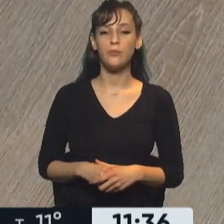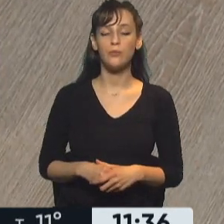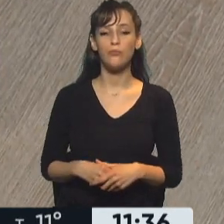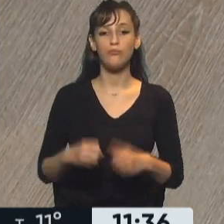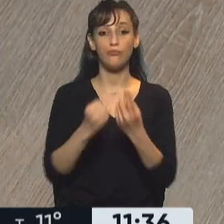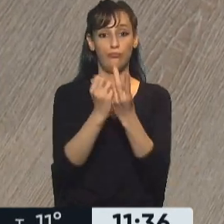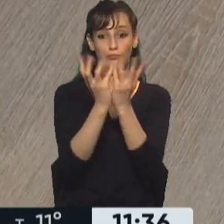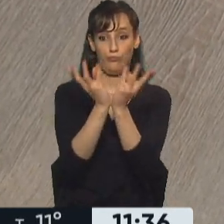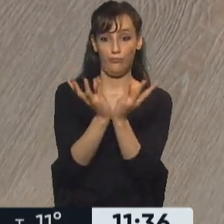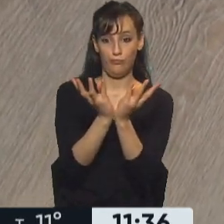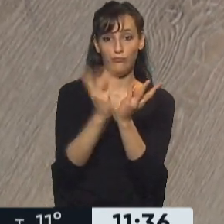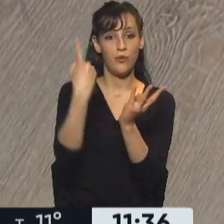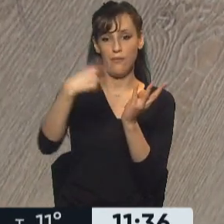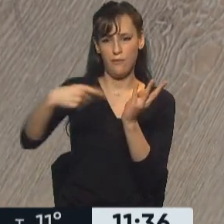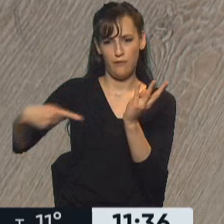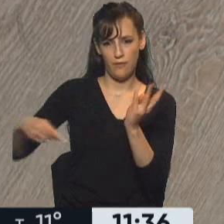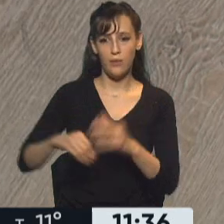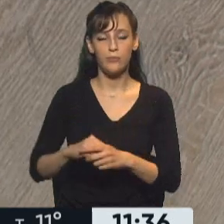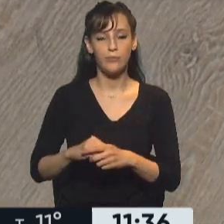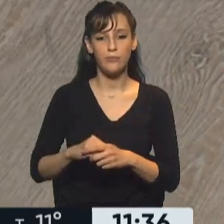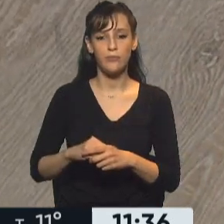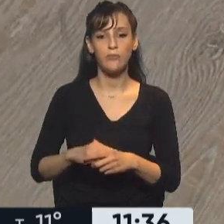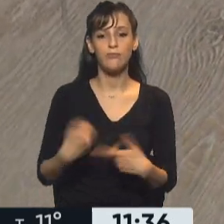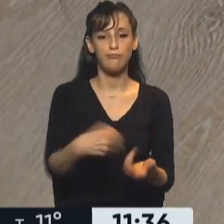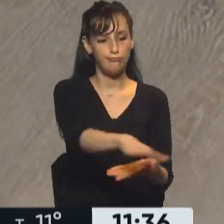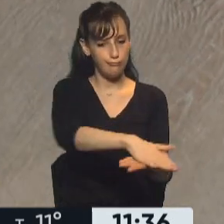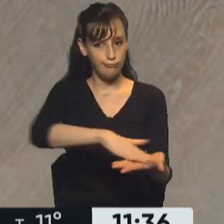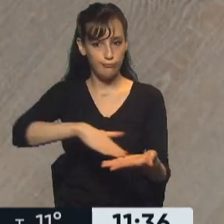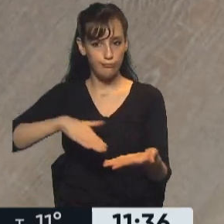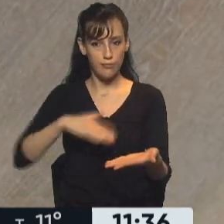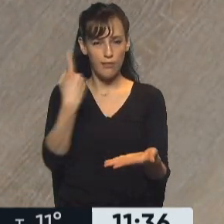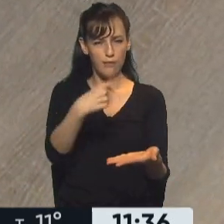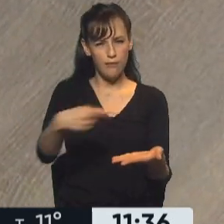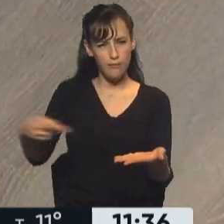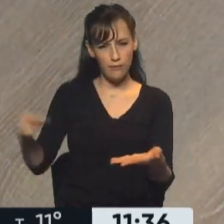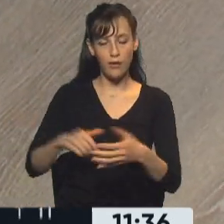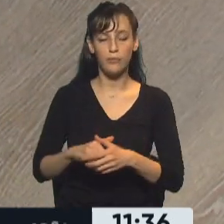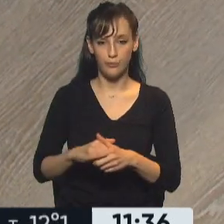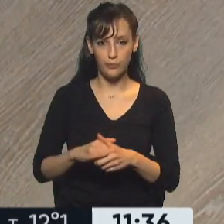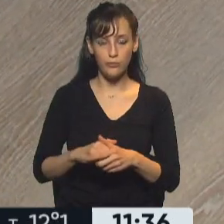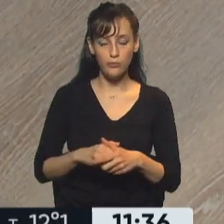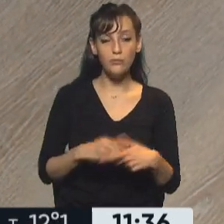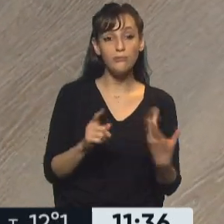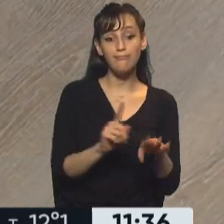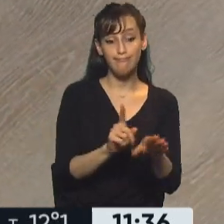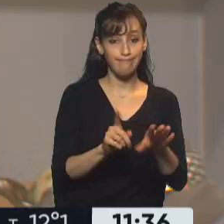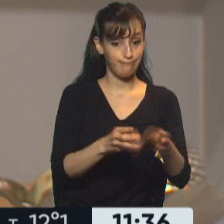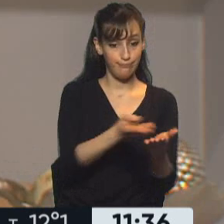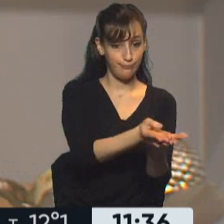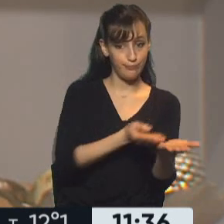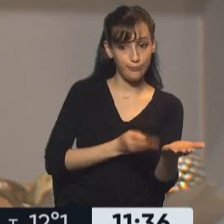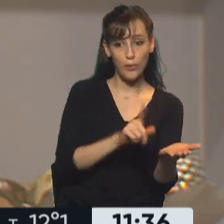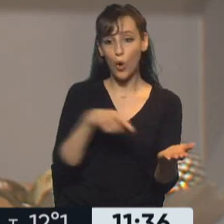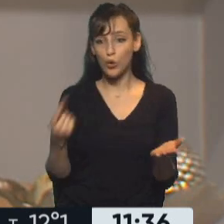son todas distintas. Todas diferentes. Todas distintas. Vamos, es más, las voy a tirar así para que se vean que son todas distintas, las de este lado. Sí. Y acá quedó la otra